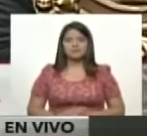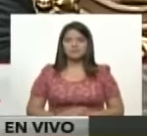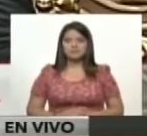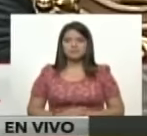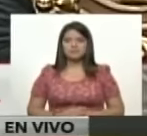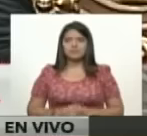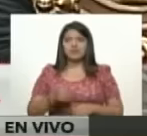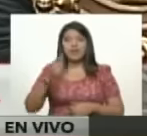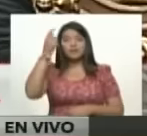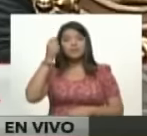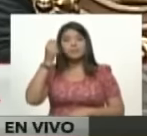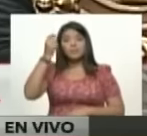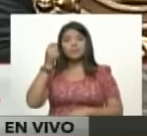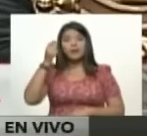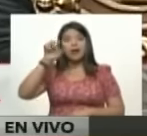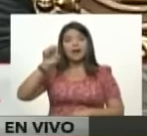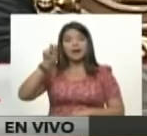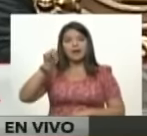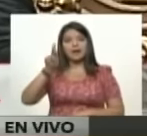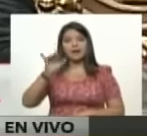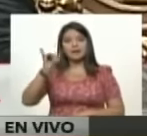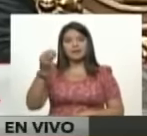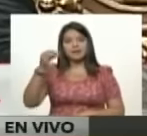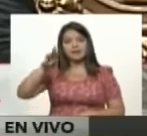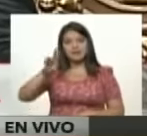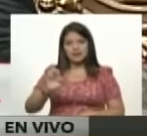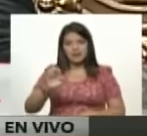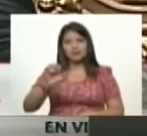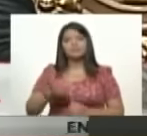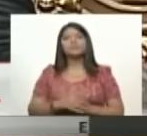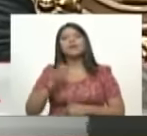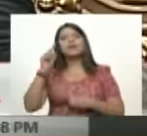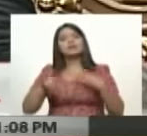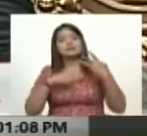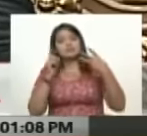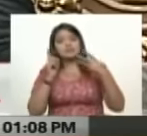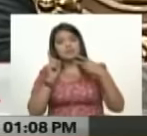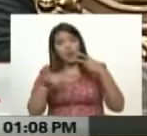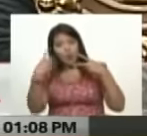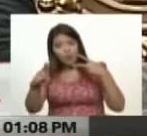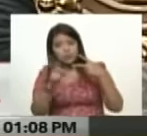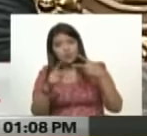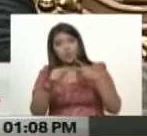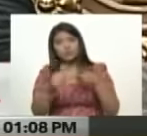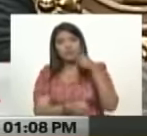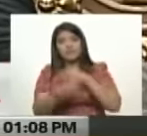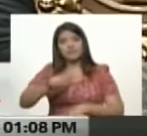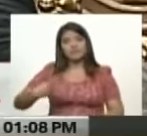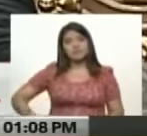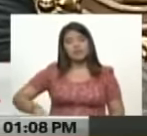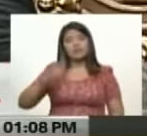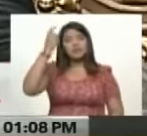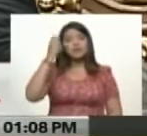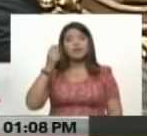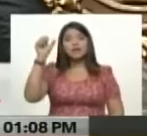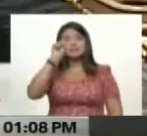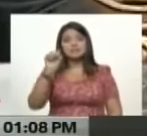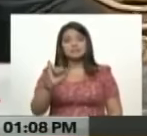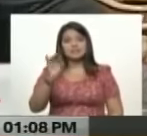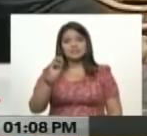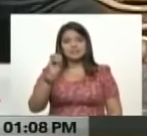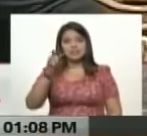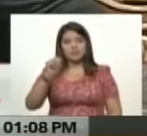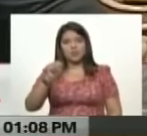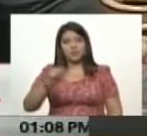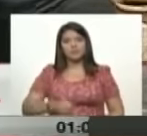el diputado Enrique Márquez. Y como segundo vicepresidente, diputado Simón